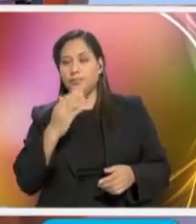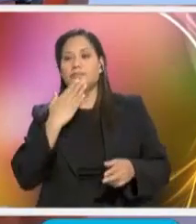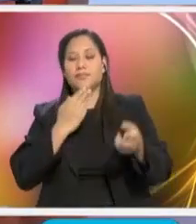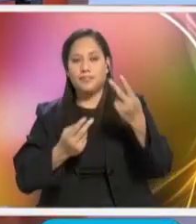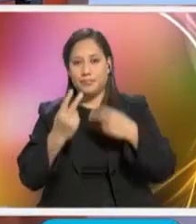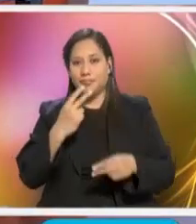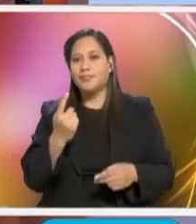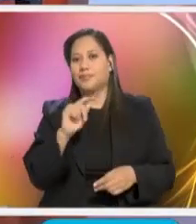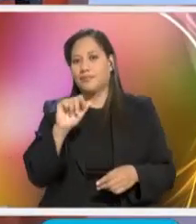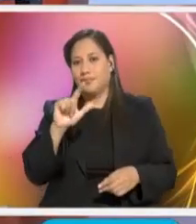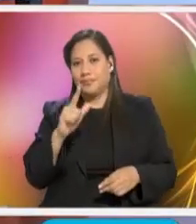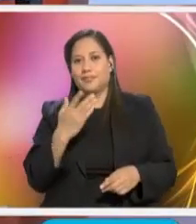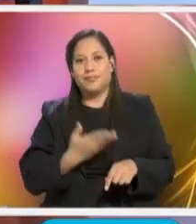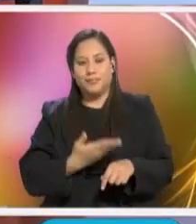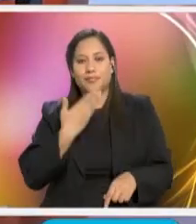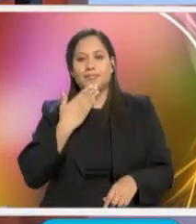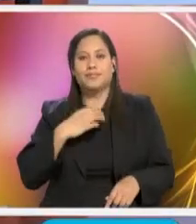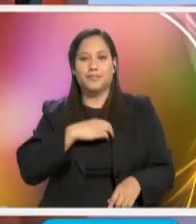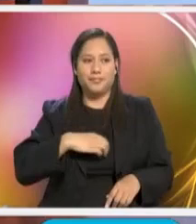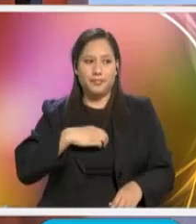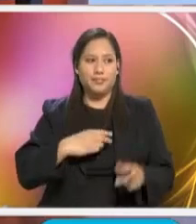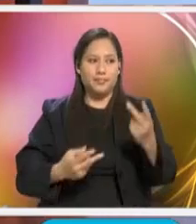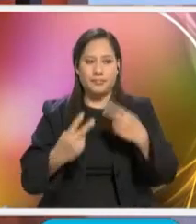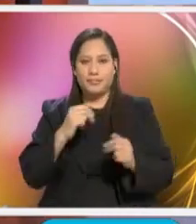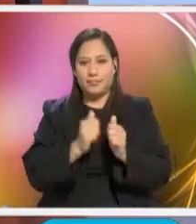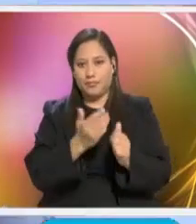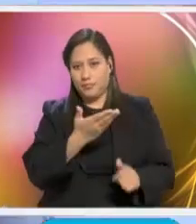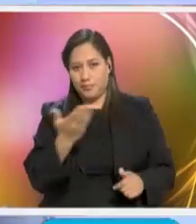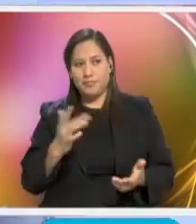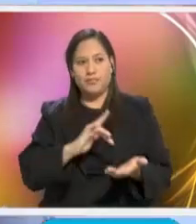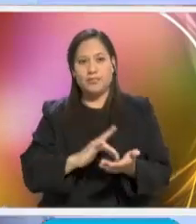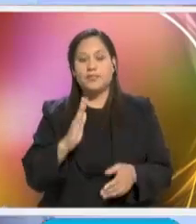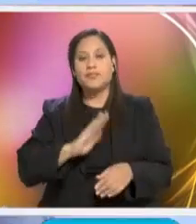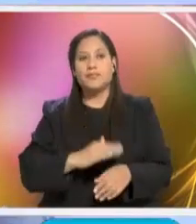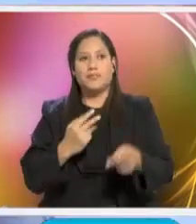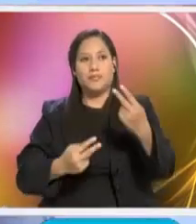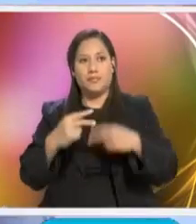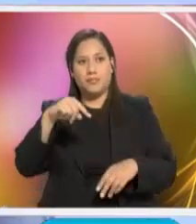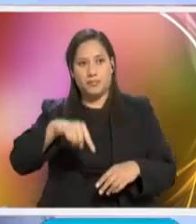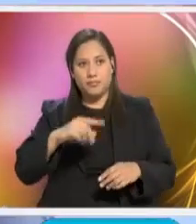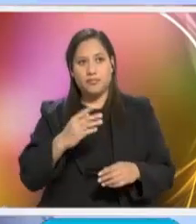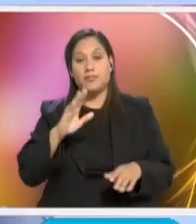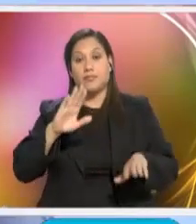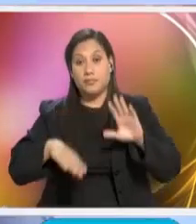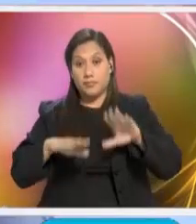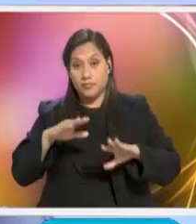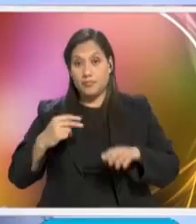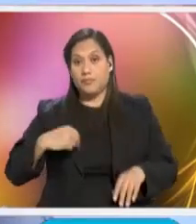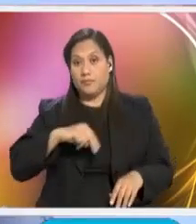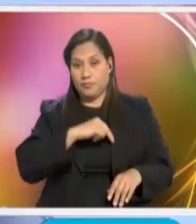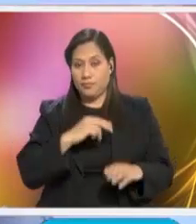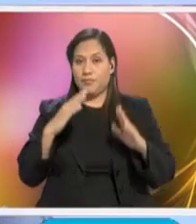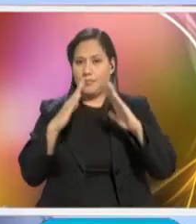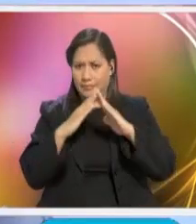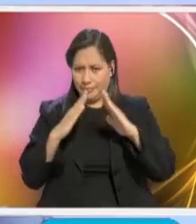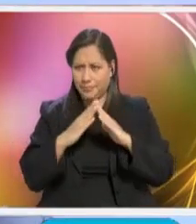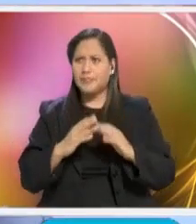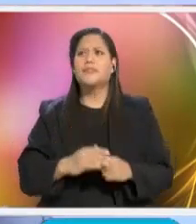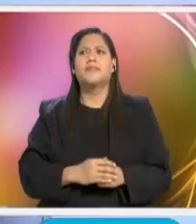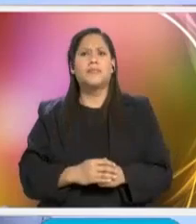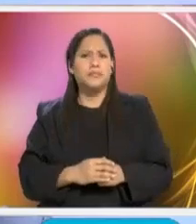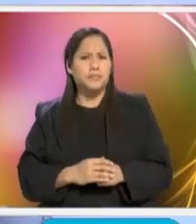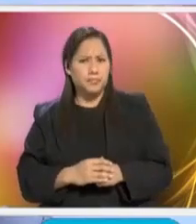gracias. ¿Qué tal? Pues muy bien, aquí muy contenta de estar con ustedes. Gracias por estar acá. Oye, muchas veces contamos en casa, contamos